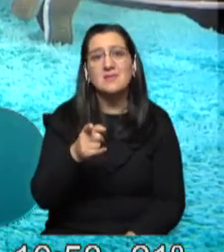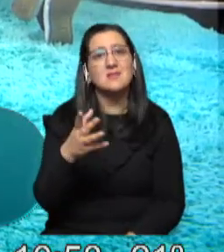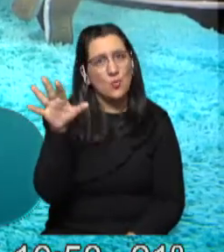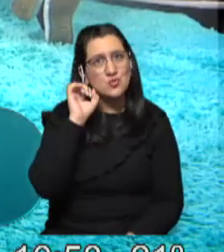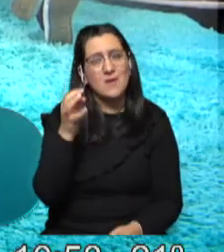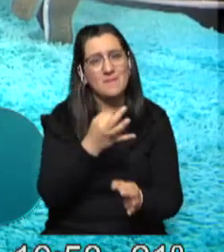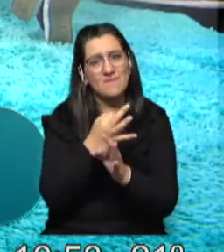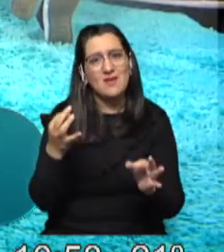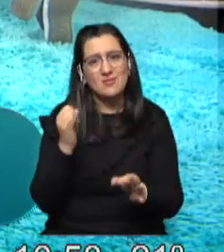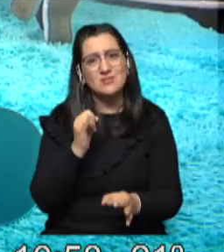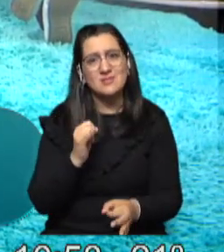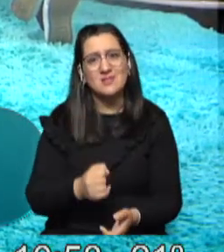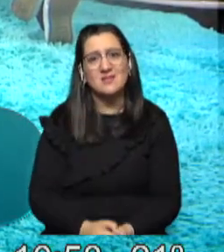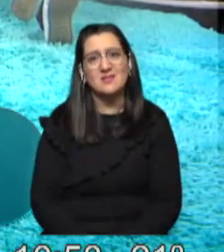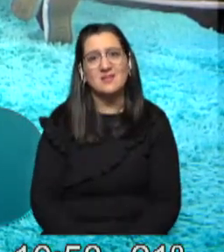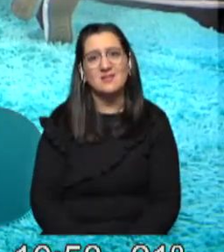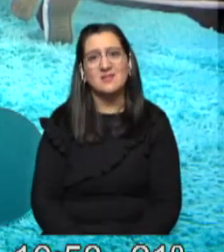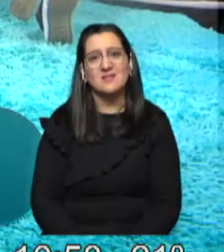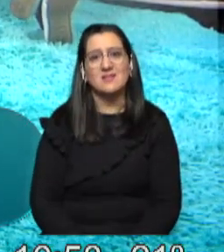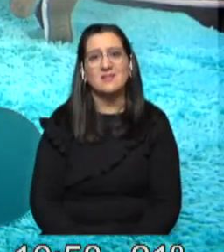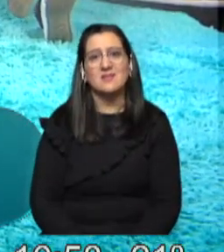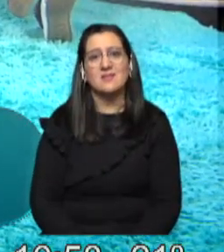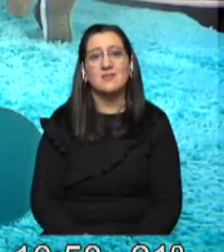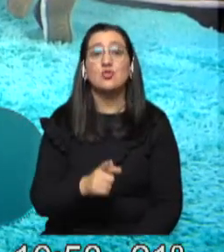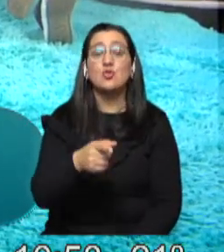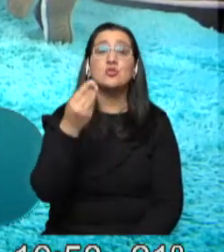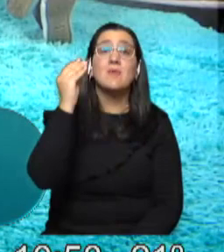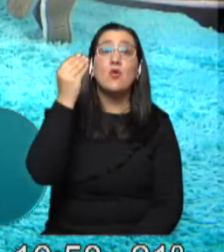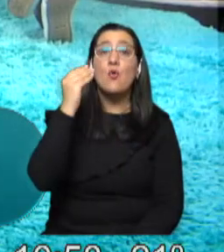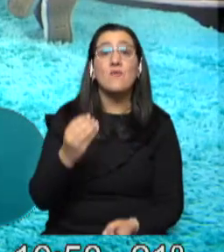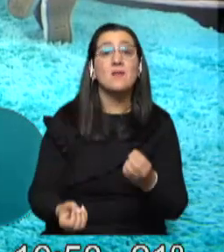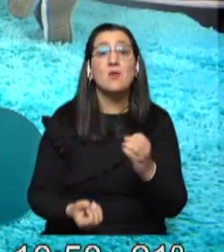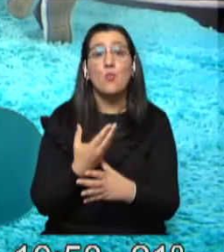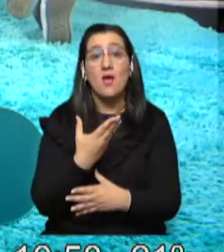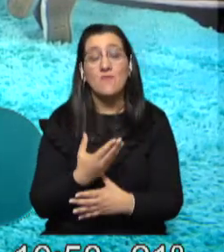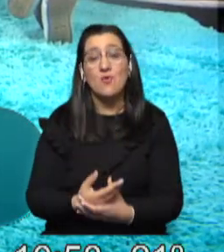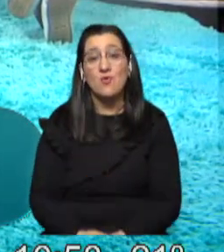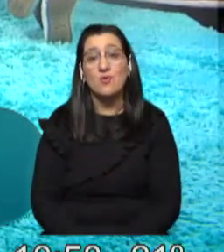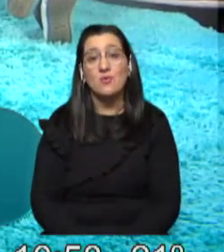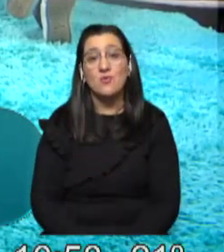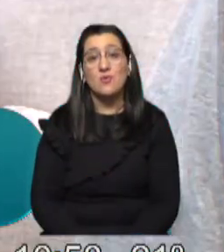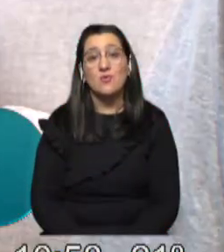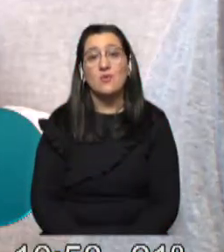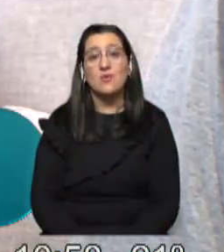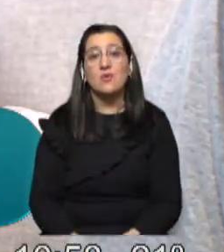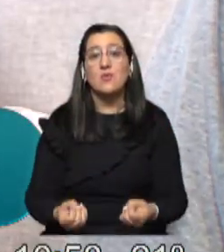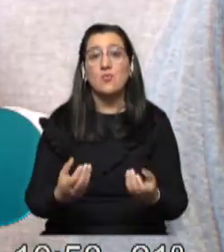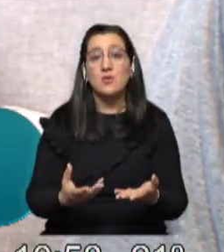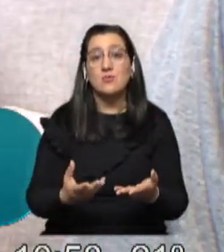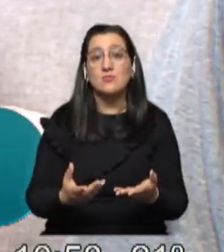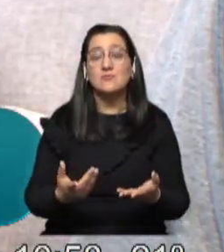Para ti. Creo que soy periodista ahora. Bien. Para ti. No. Sos el más joven, sos el más nuevo. Sí. Y bueno, y no solo